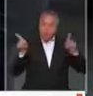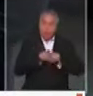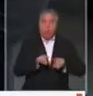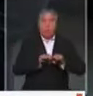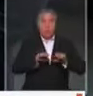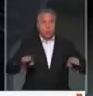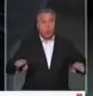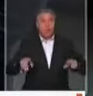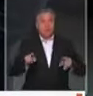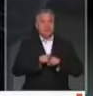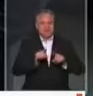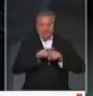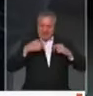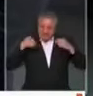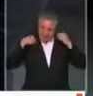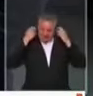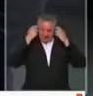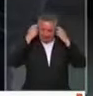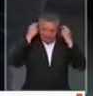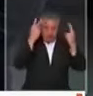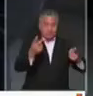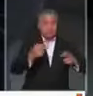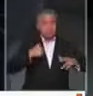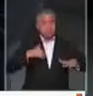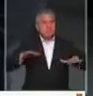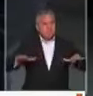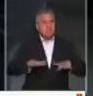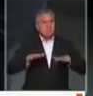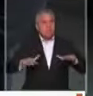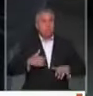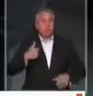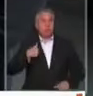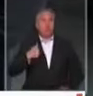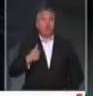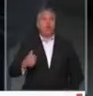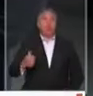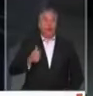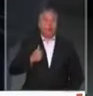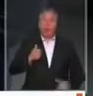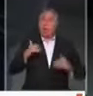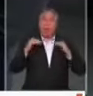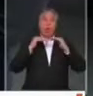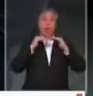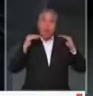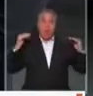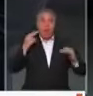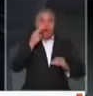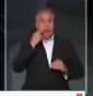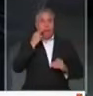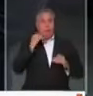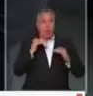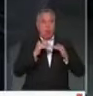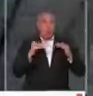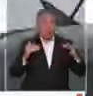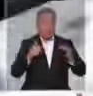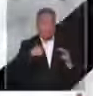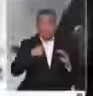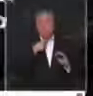sacar todas las fuerzas de todas partes para poder cumplir al igual que el hombre, porque nosotros acá tenemos que